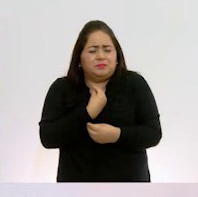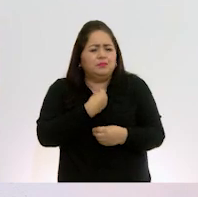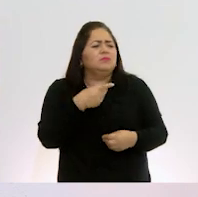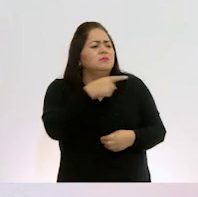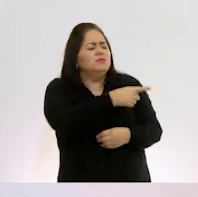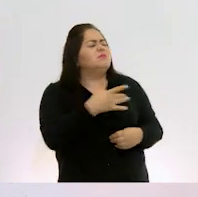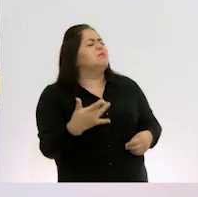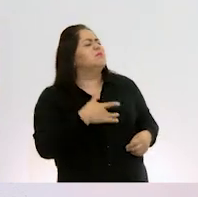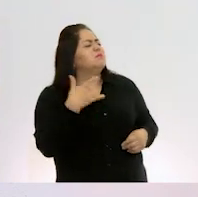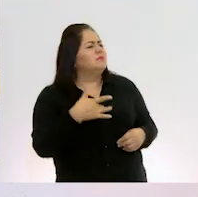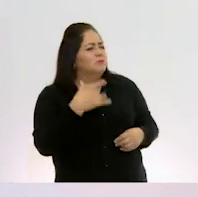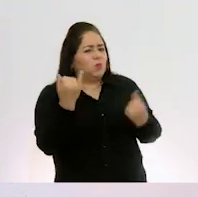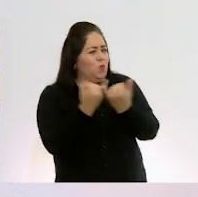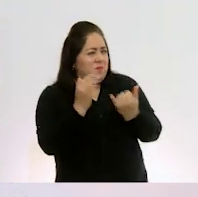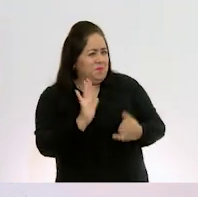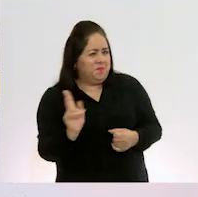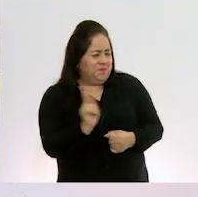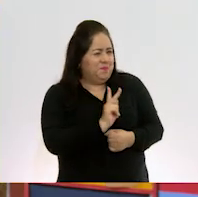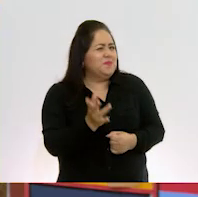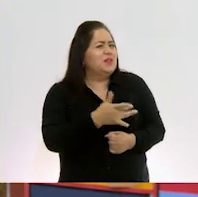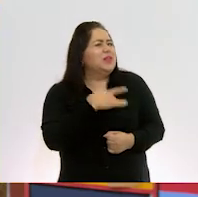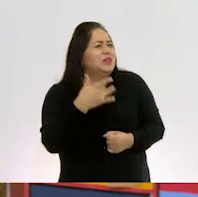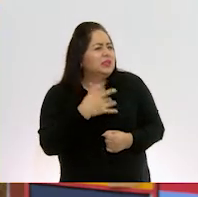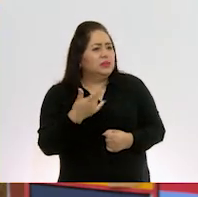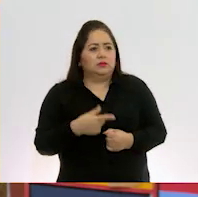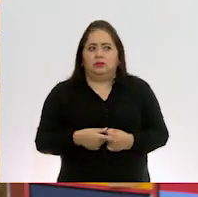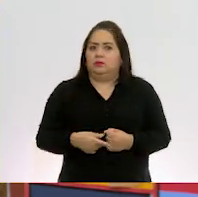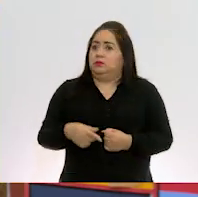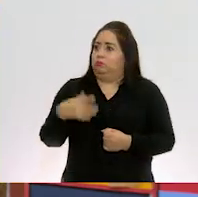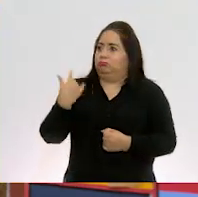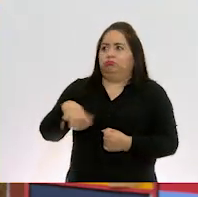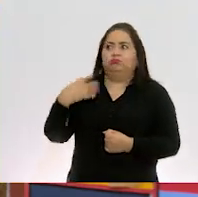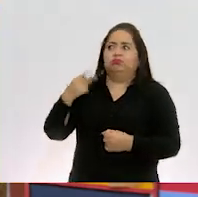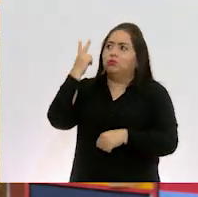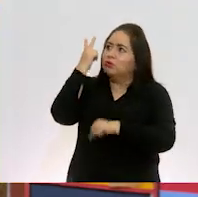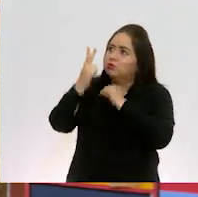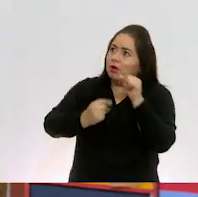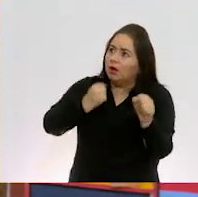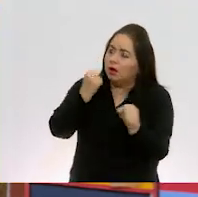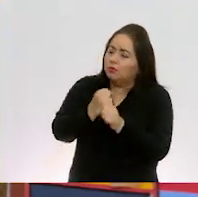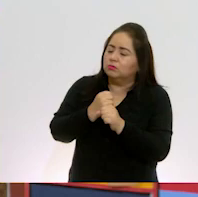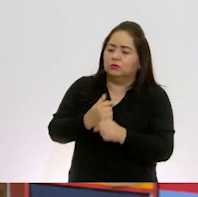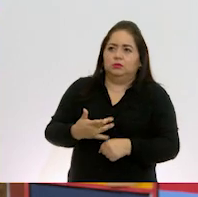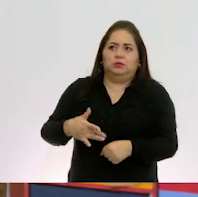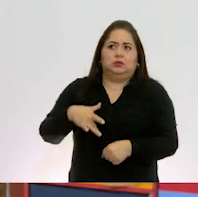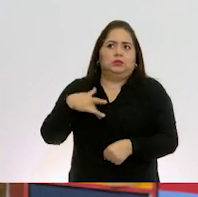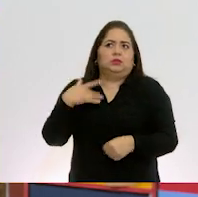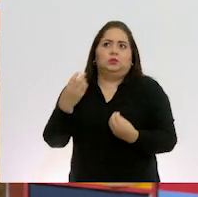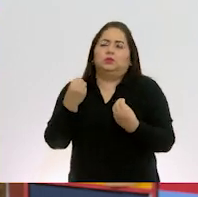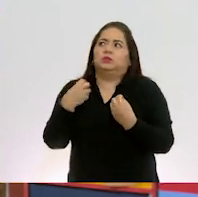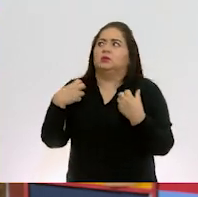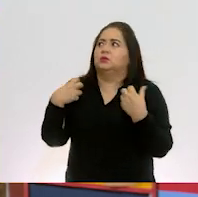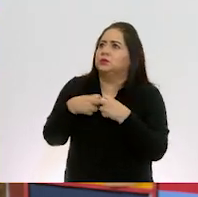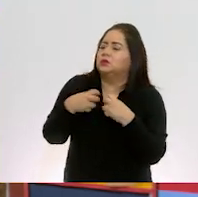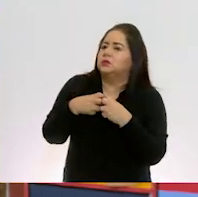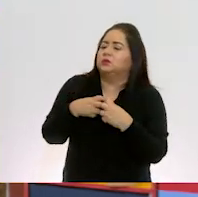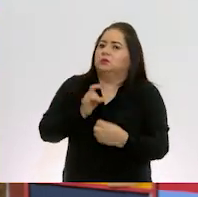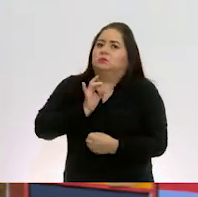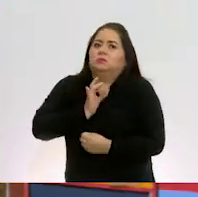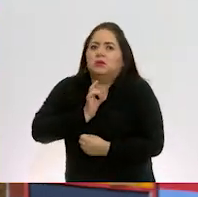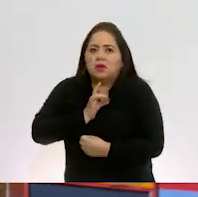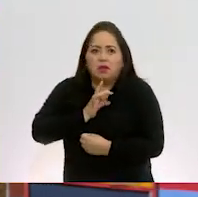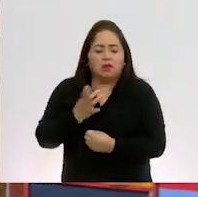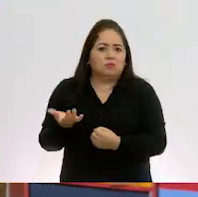qué sentirías en esa situación? Por 2 años sentiría mucha frustración, sentiría